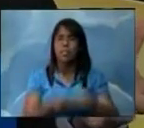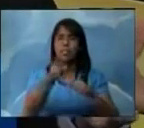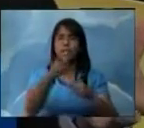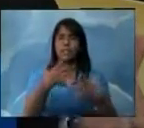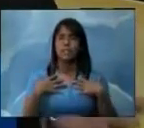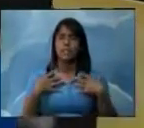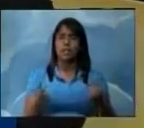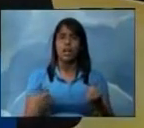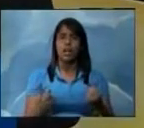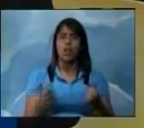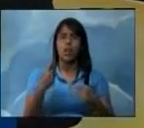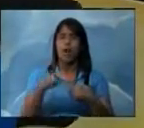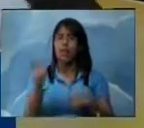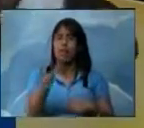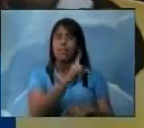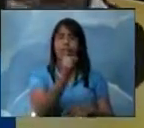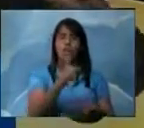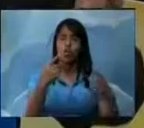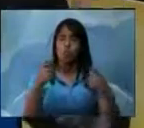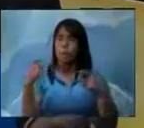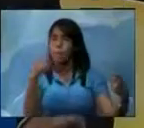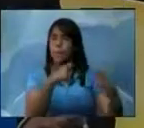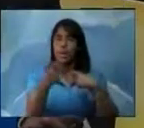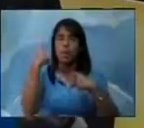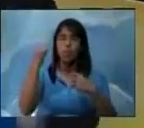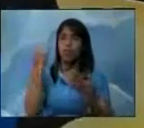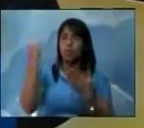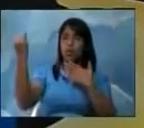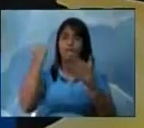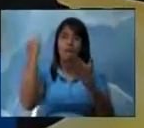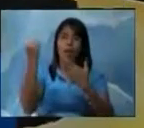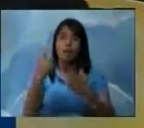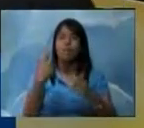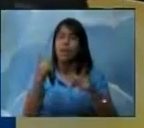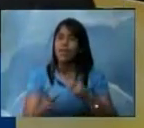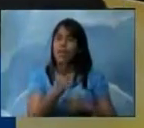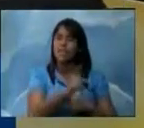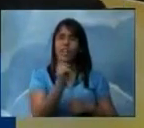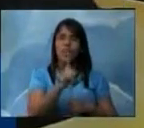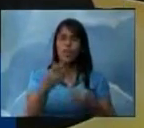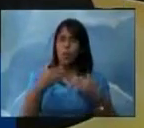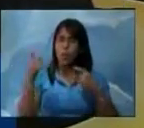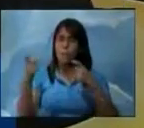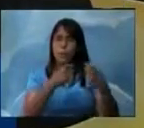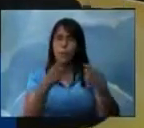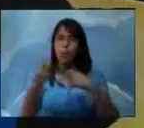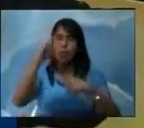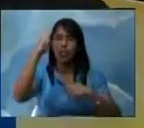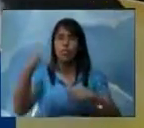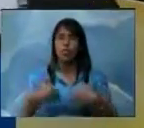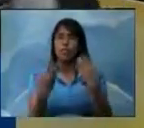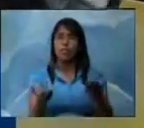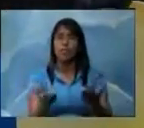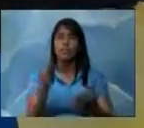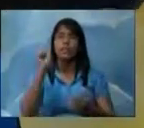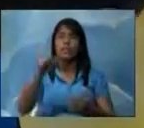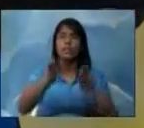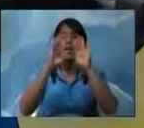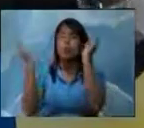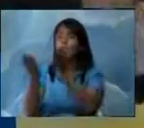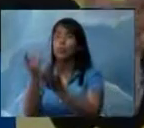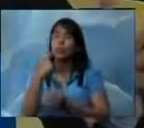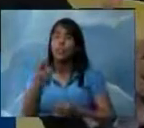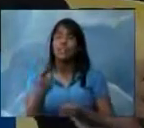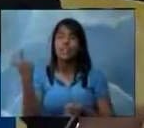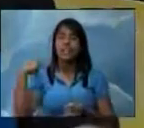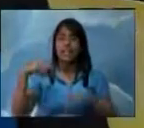mantenerse sano. Hay gente que no pelea por sus ideales. Hay gente que no pelea por lo que el Señor le ha entregado. Si el mundo le dice